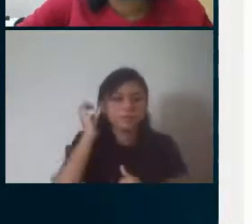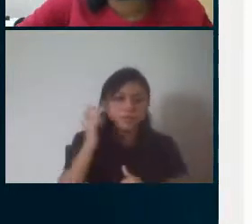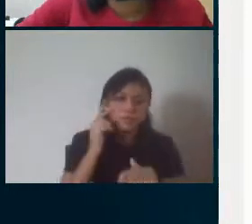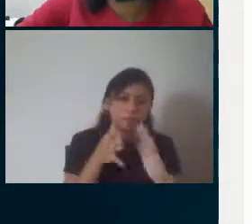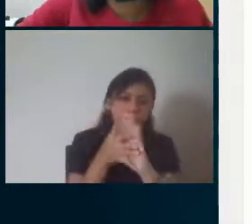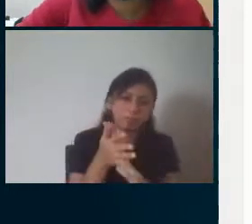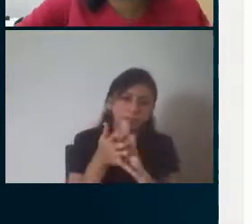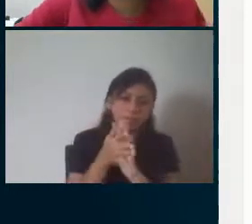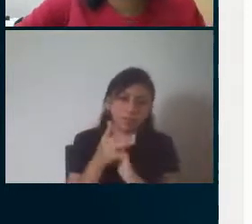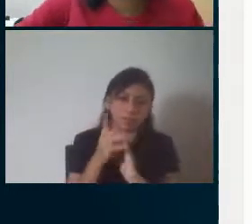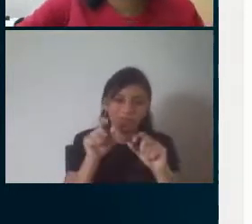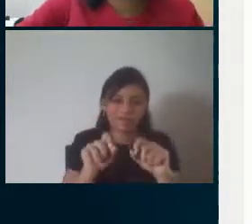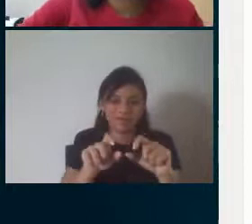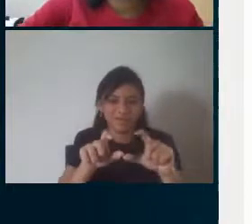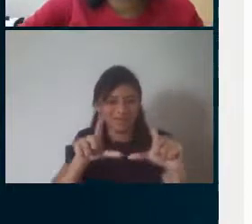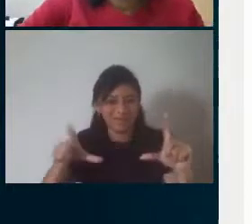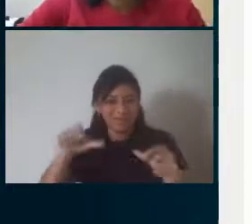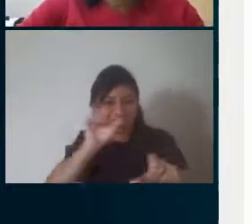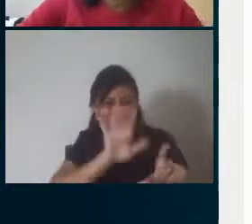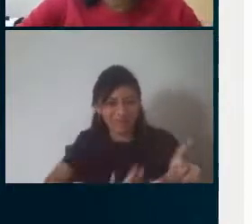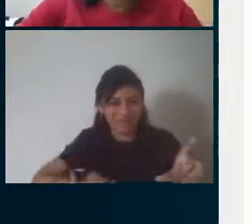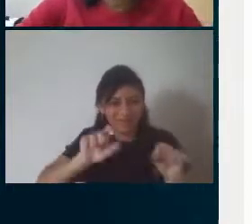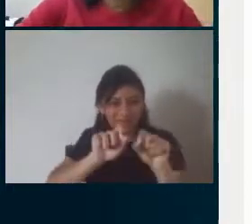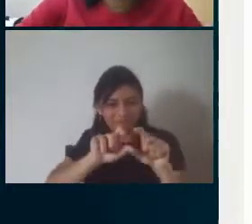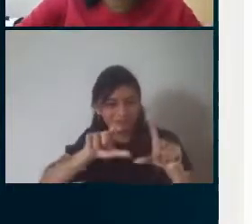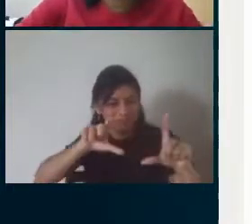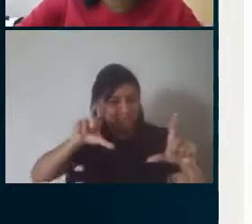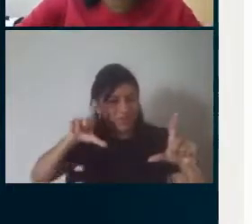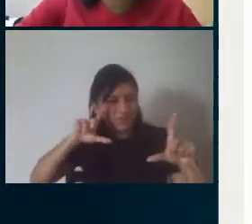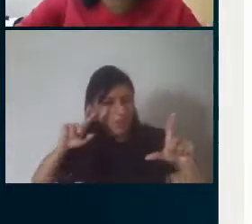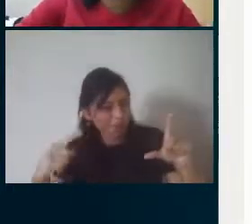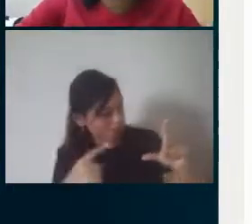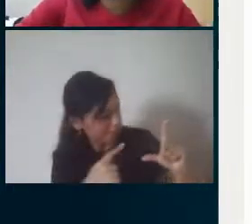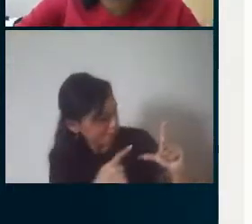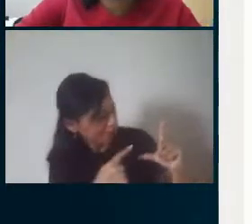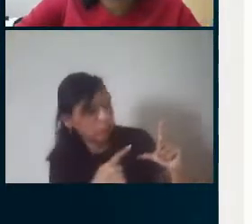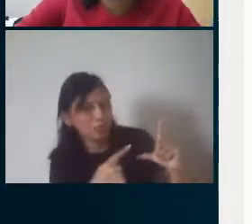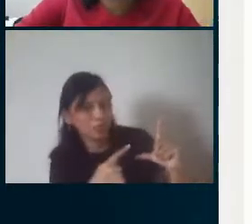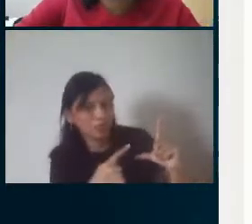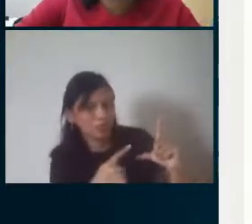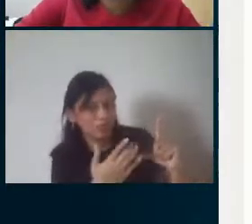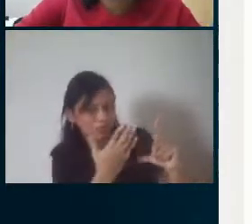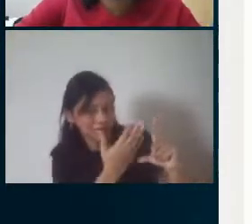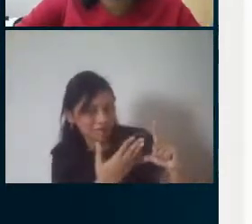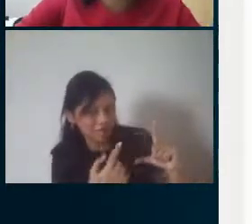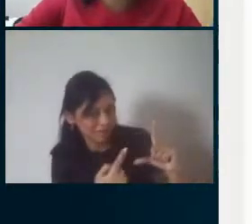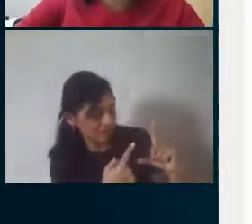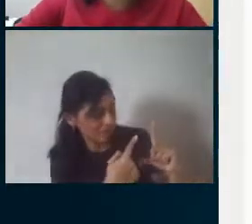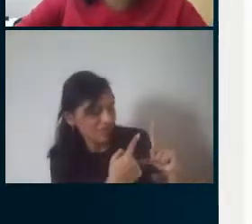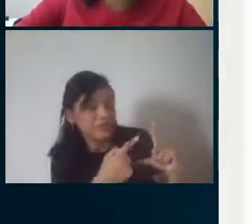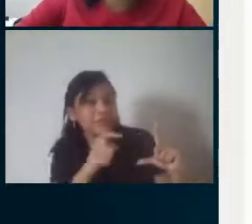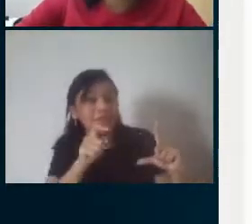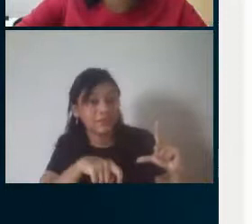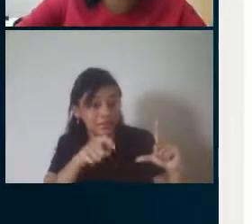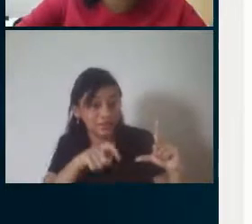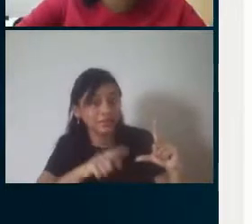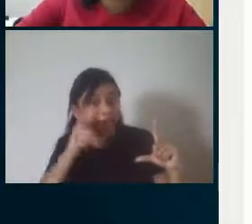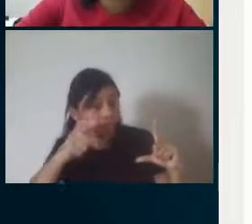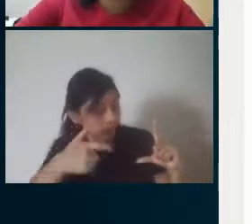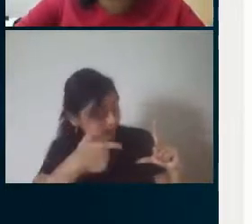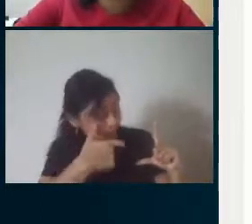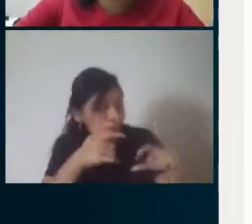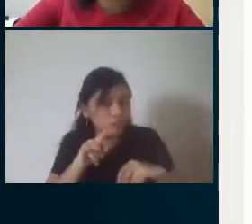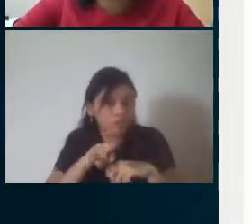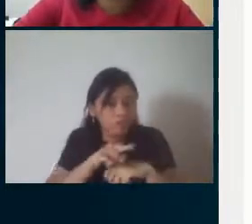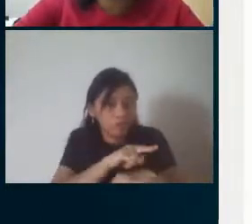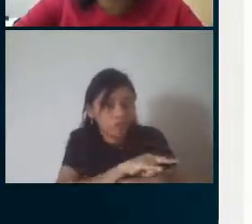Si nos acercamos por aquí, podemos observar que por este sector es necesario realizar una verificación minuciosa, ya que los